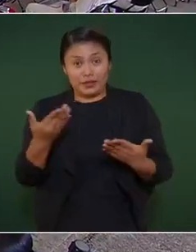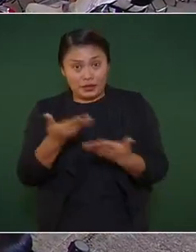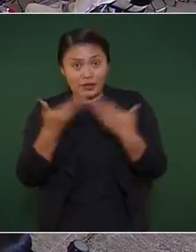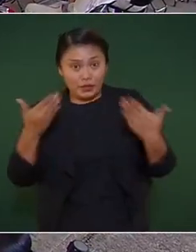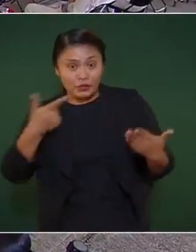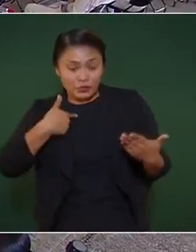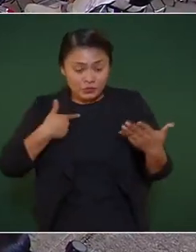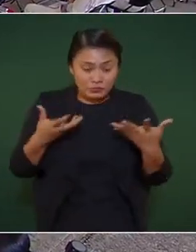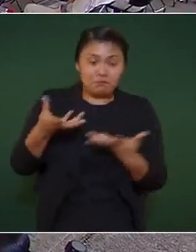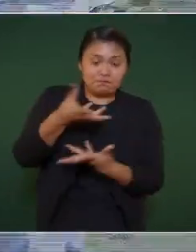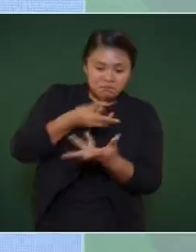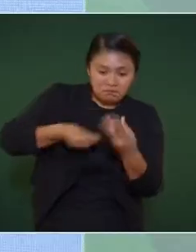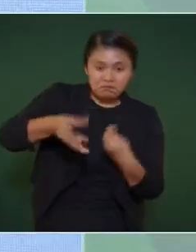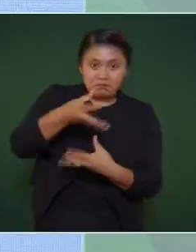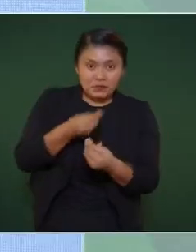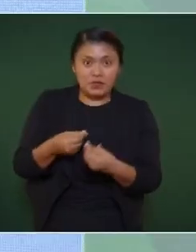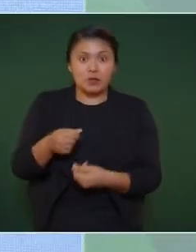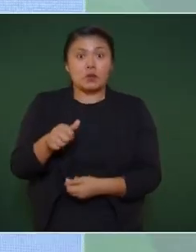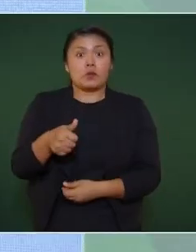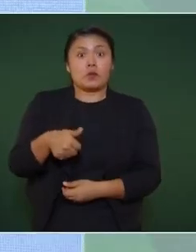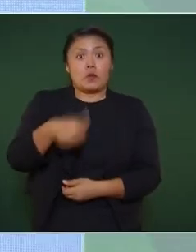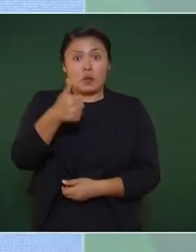11%,